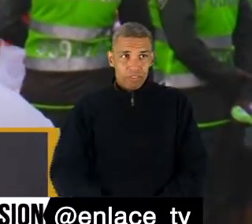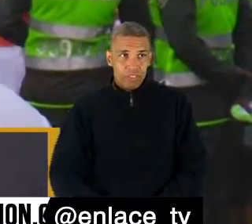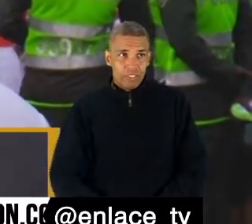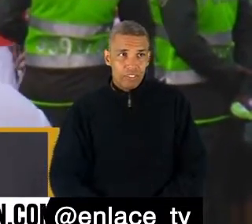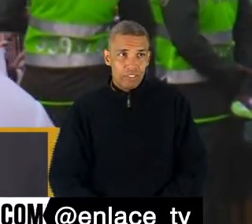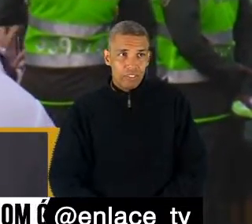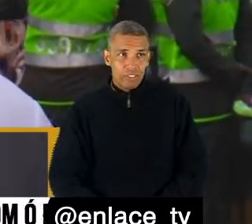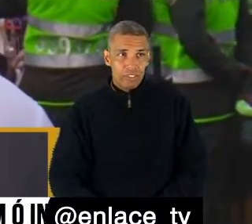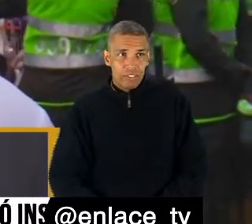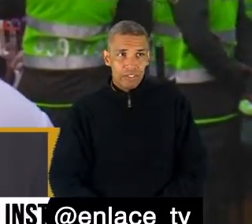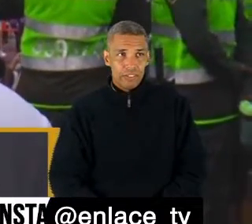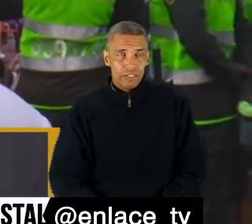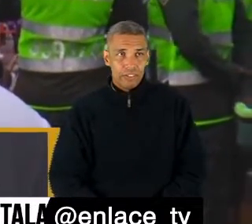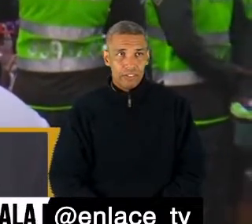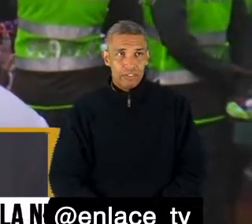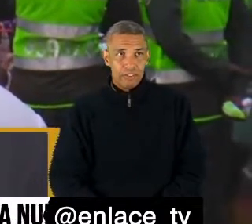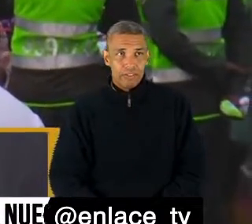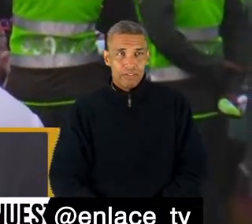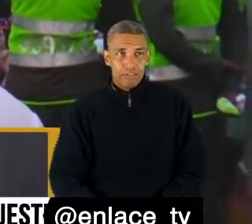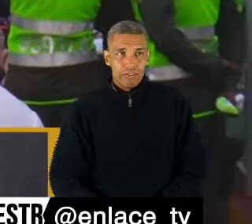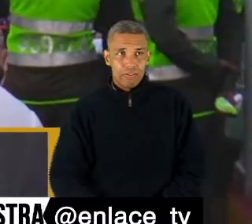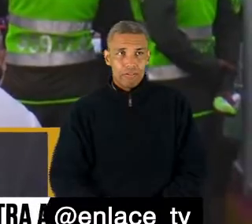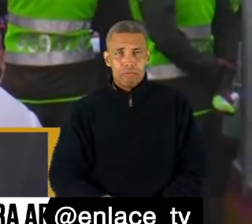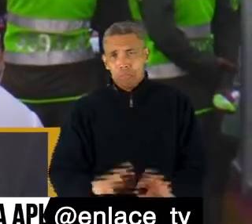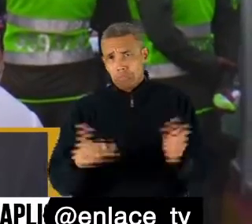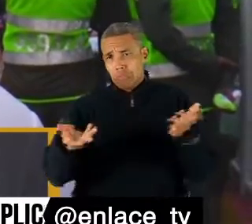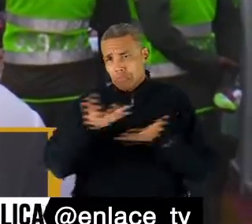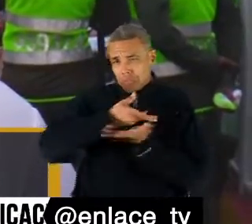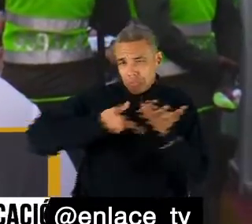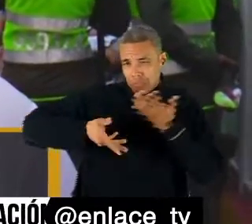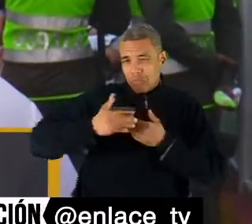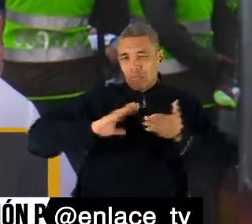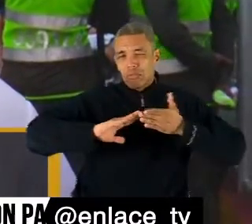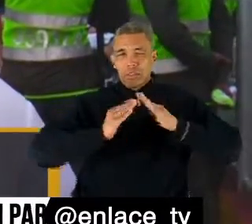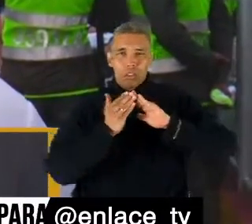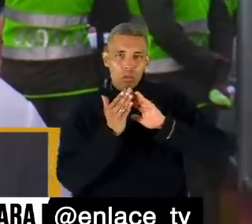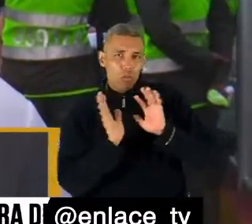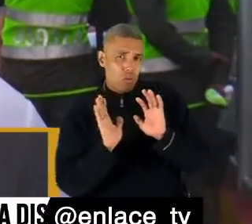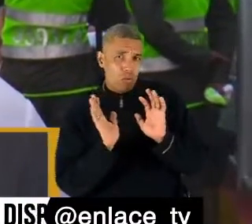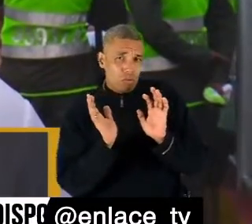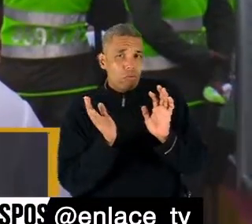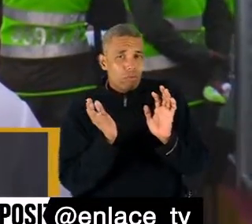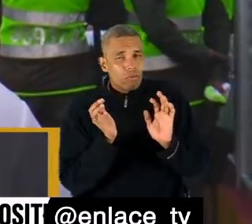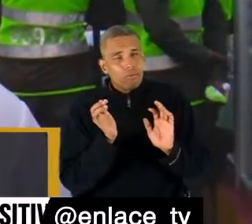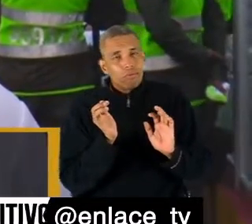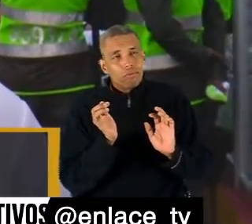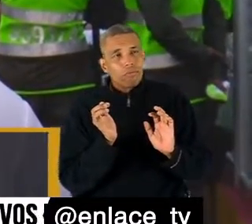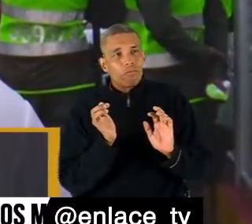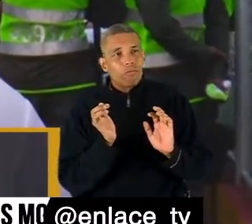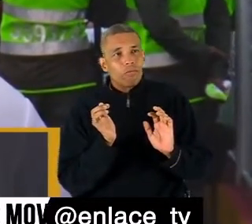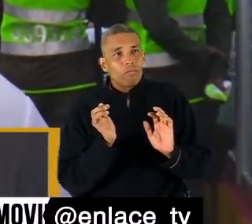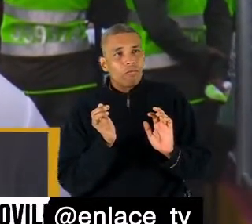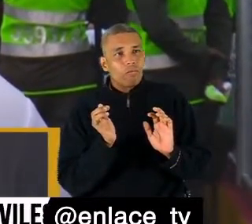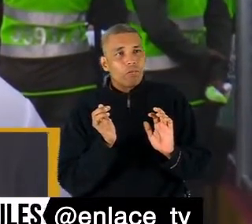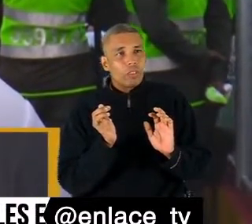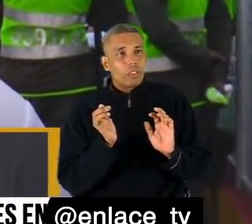esos espacios de esparcimiento para nuestras comunidades, para que una vez por otras